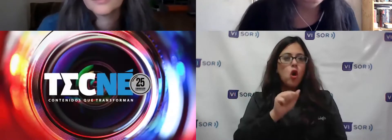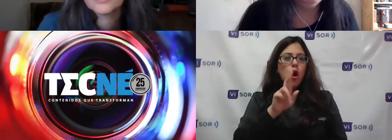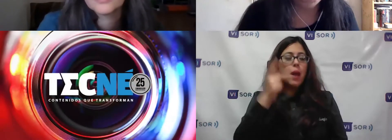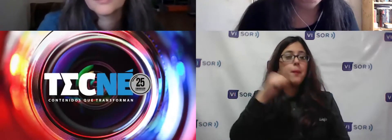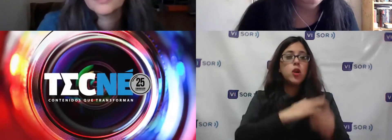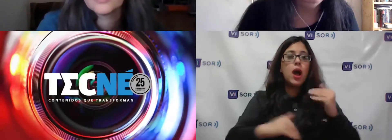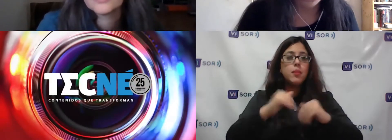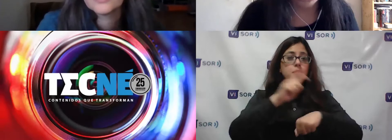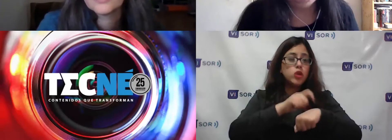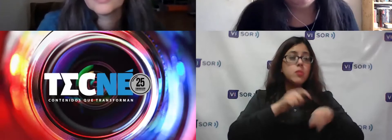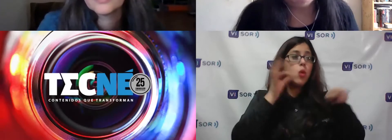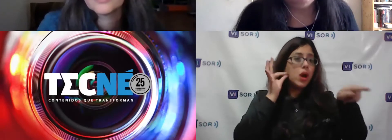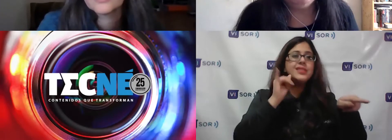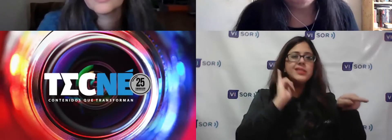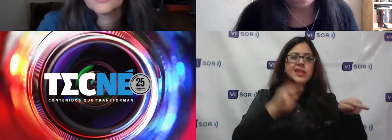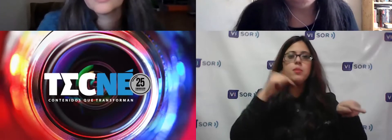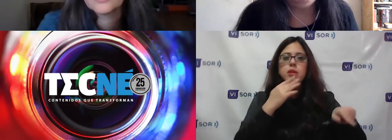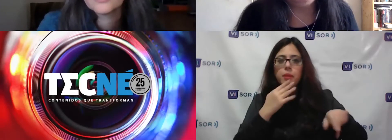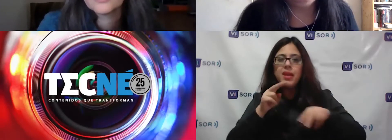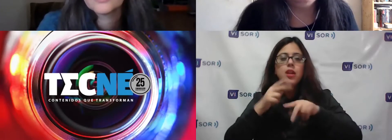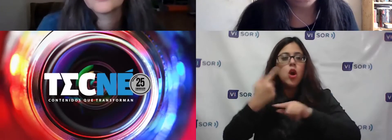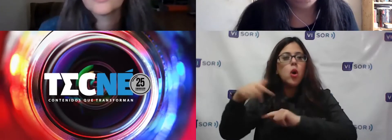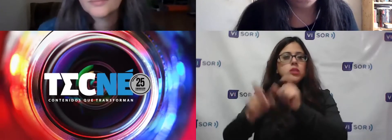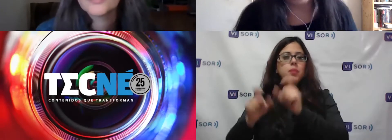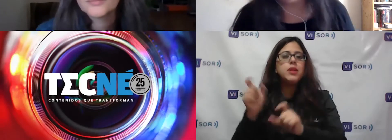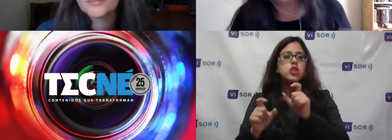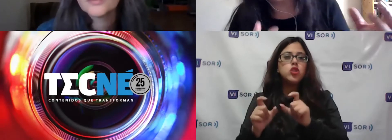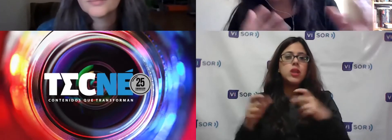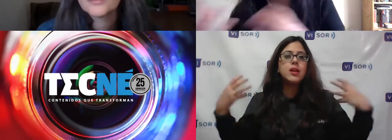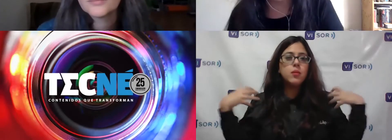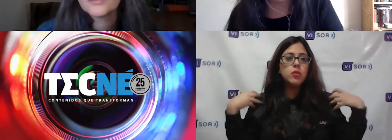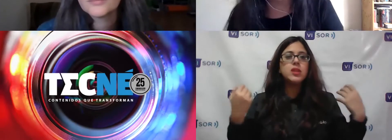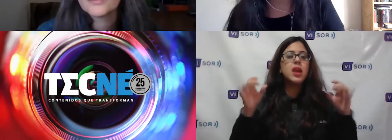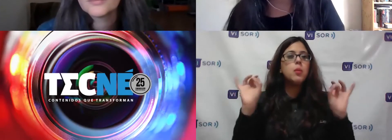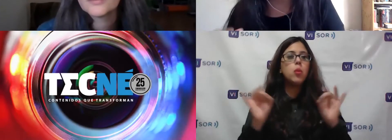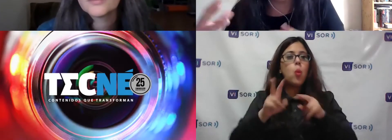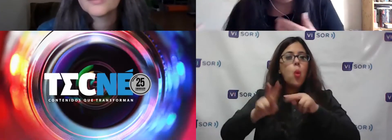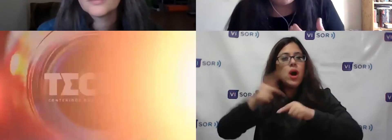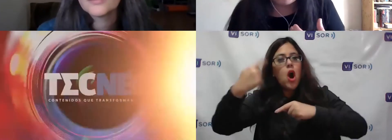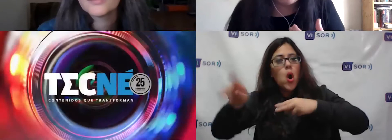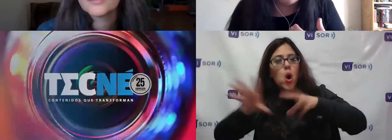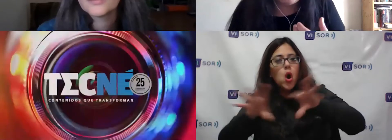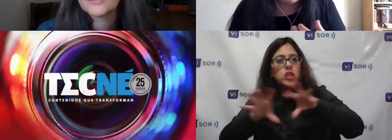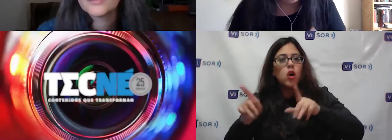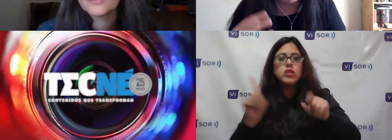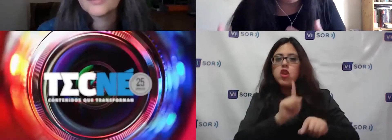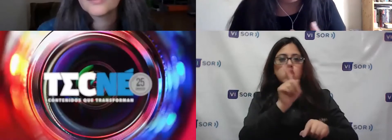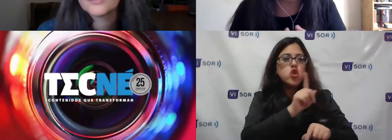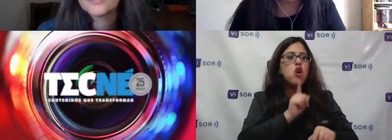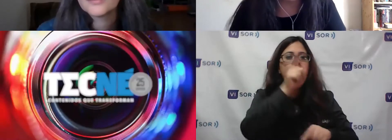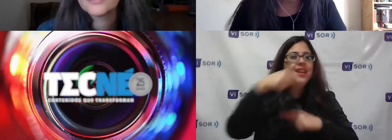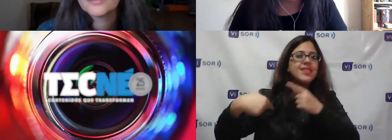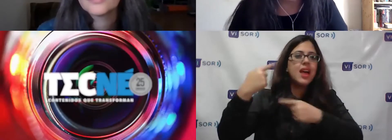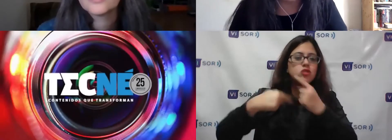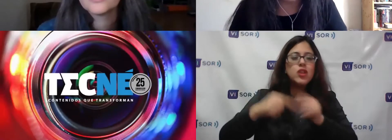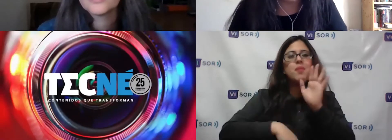maite sino que también tenemos realizadores que a lo mejor se mueven en otro tipo de circuitos que son más tradicionales que aster más de reflexión